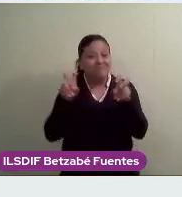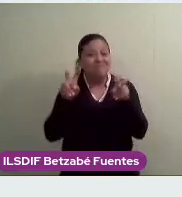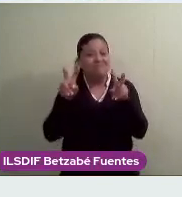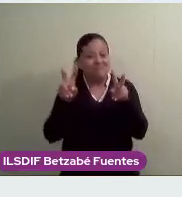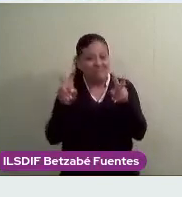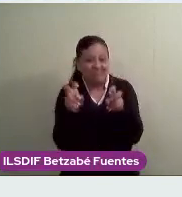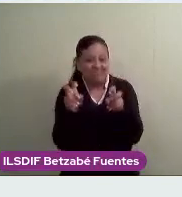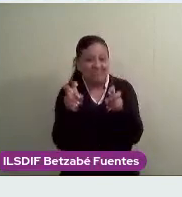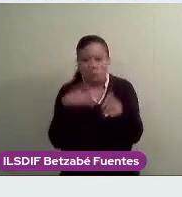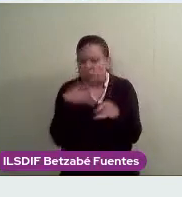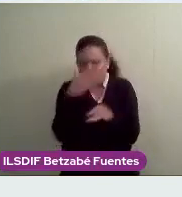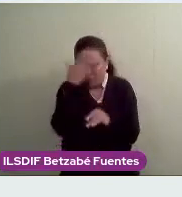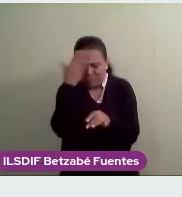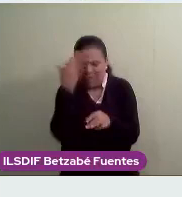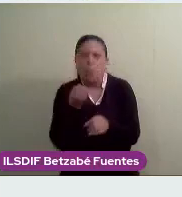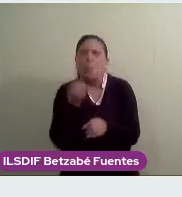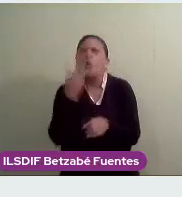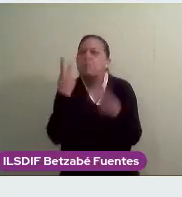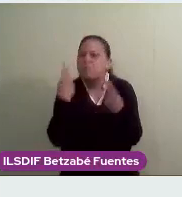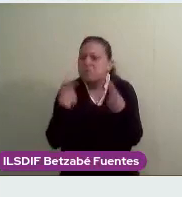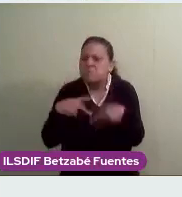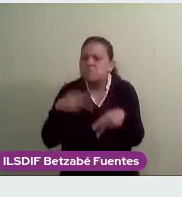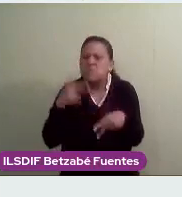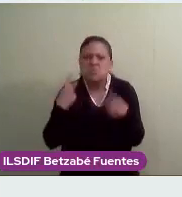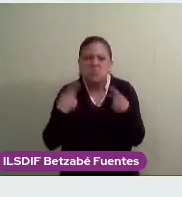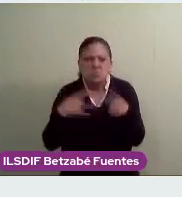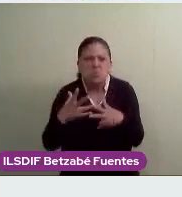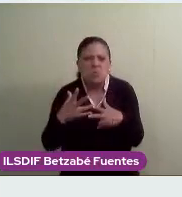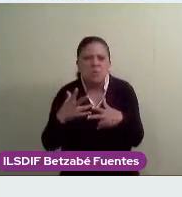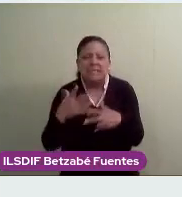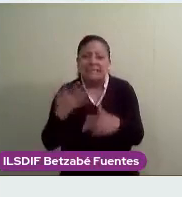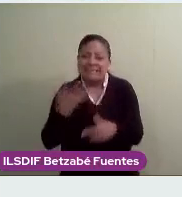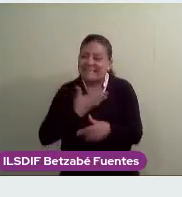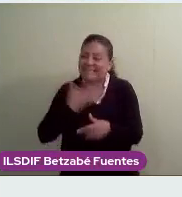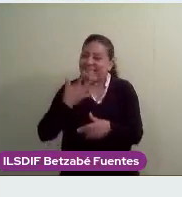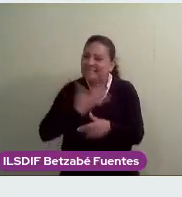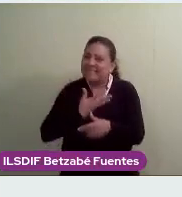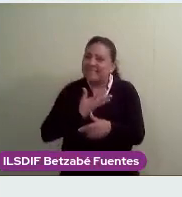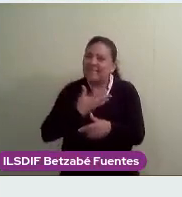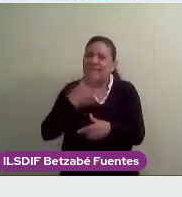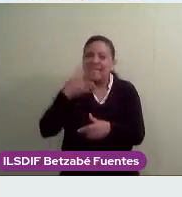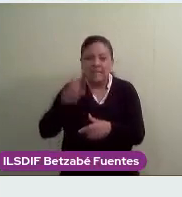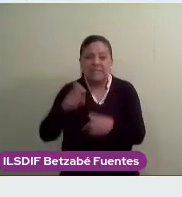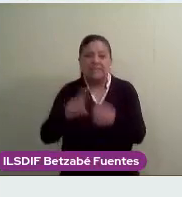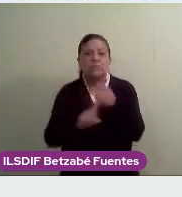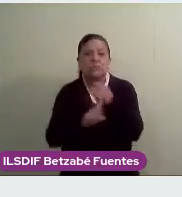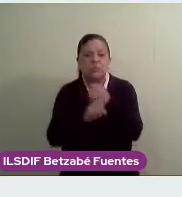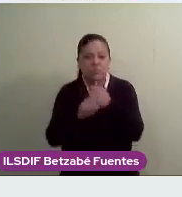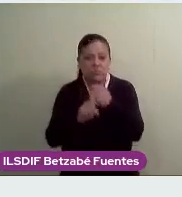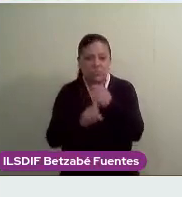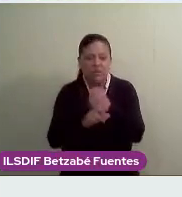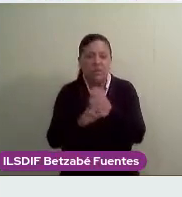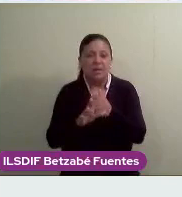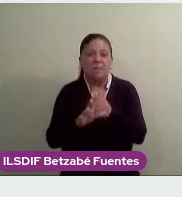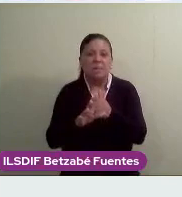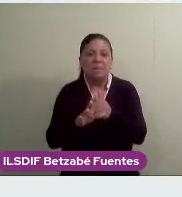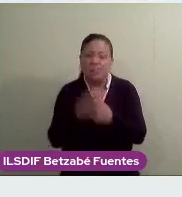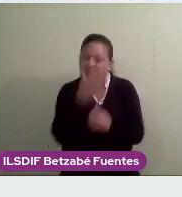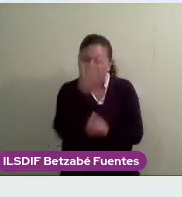la estadística ¿no? de personas que tengan o presenten estos